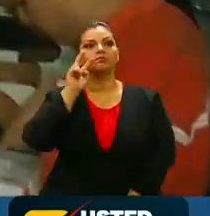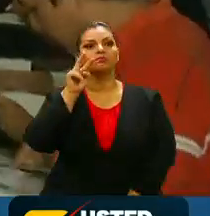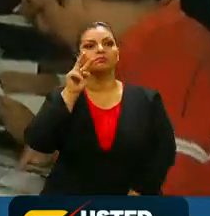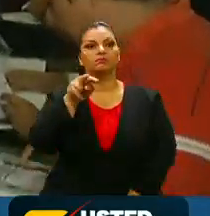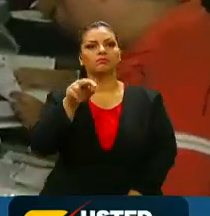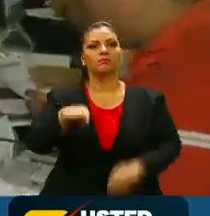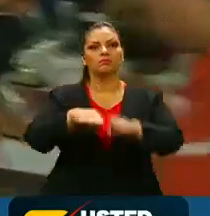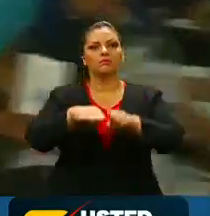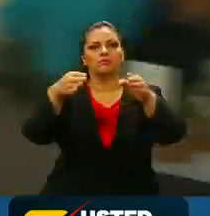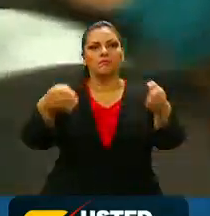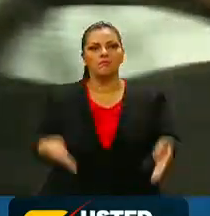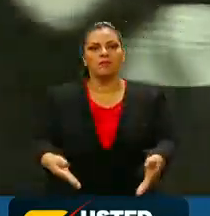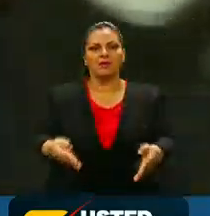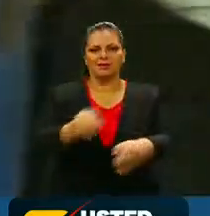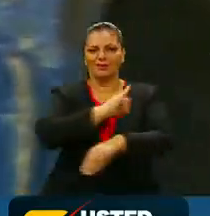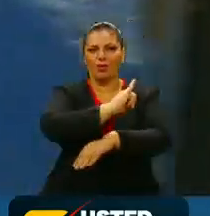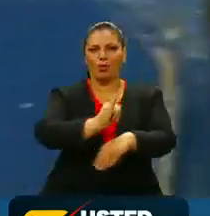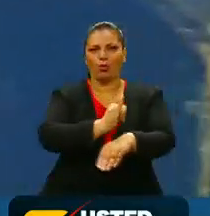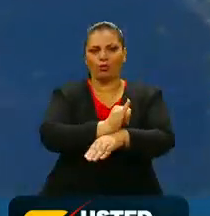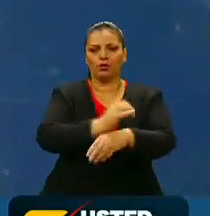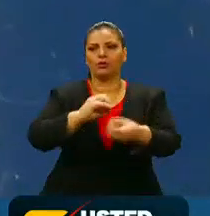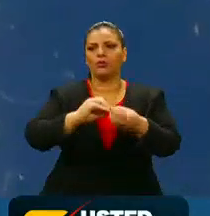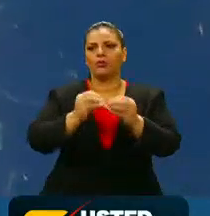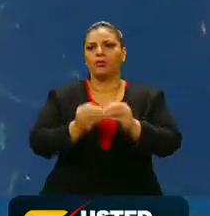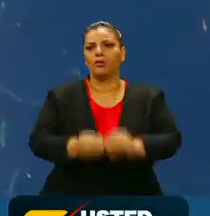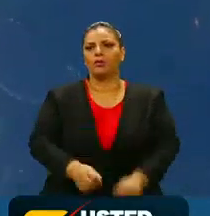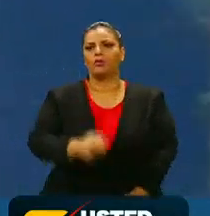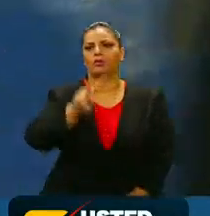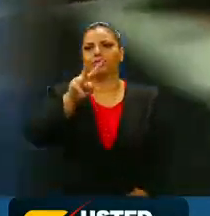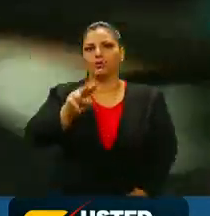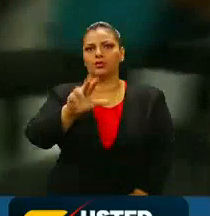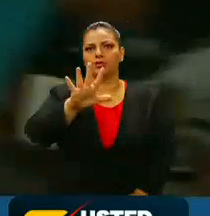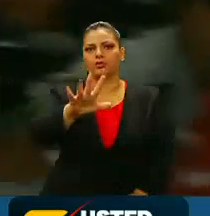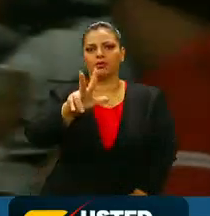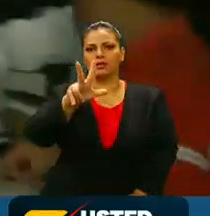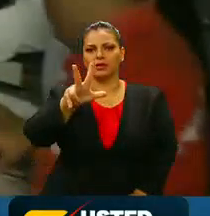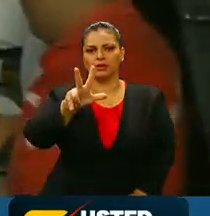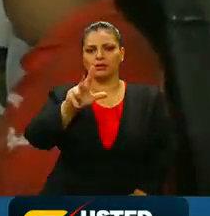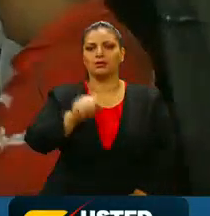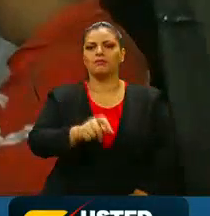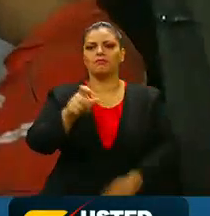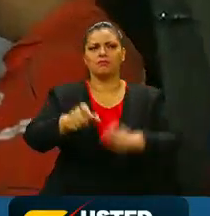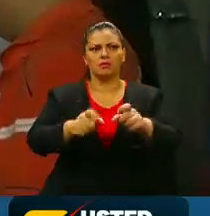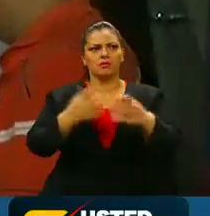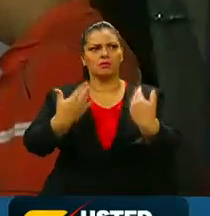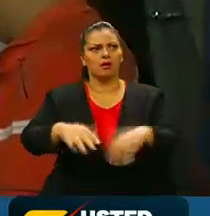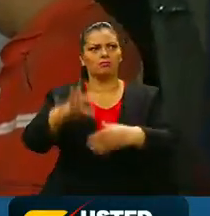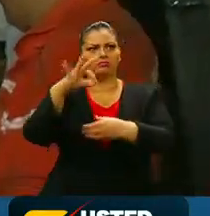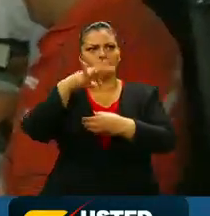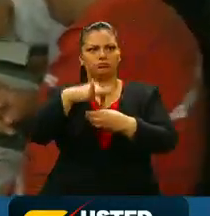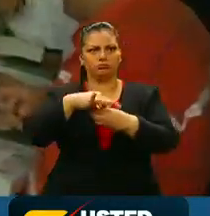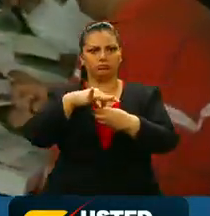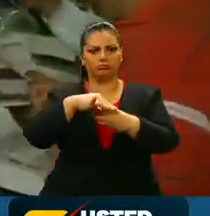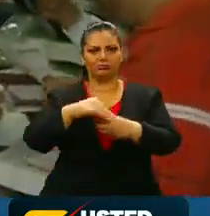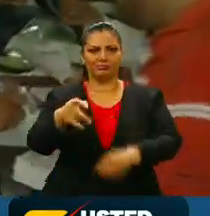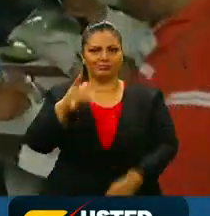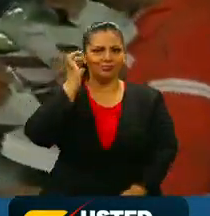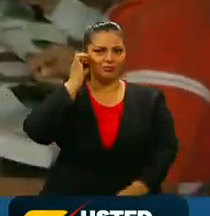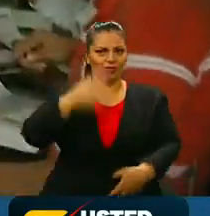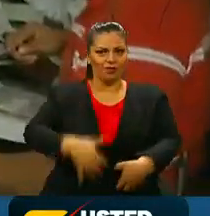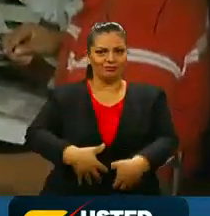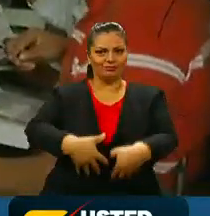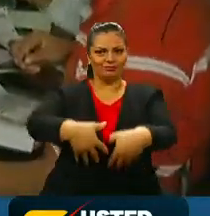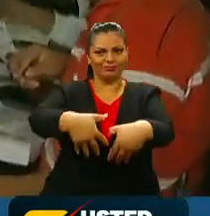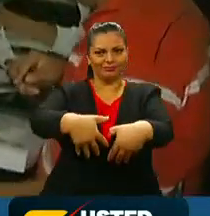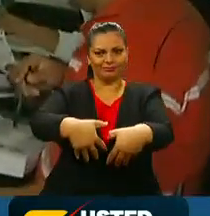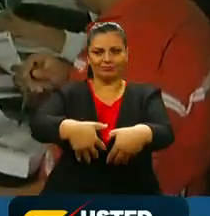en la número 253, que hay personas que van a ejercer su derecho al voto, y se encuentra también una damita embarazada que obviamente